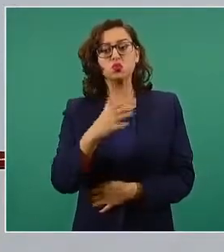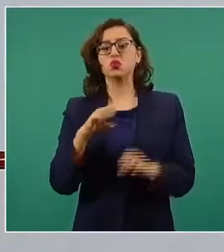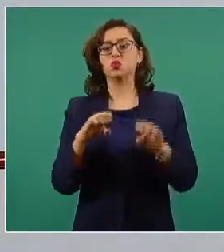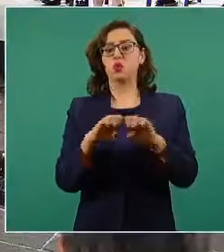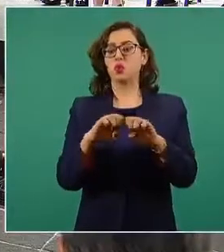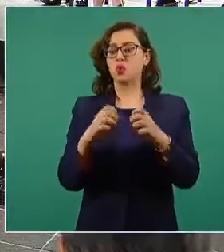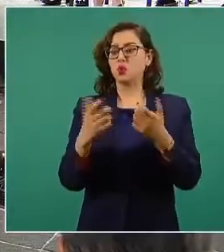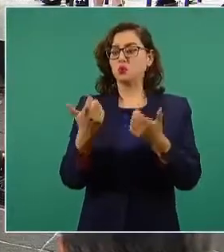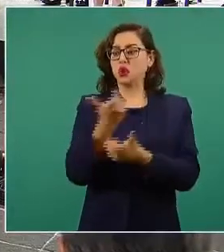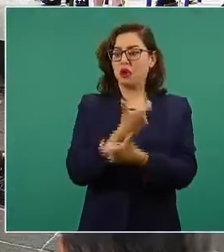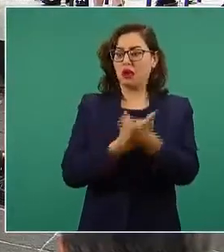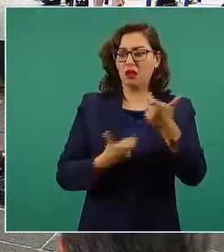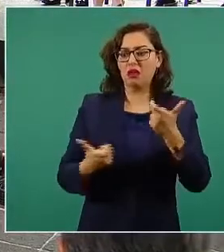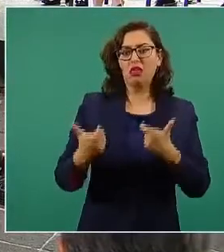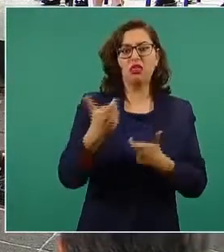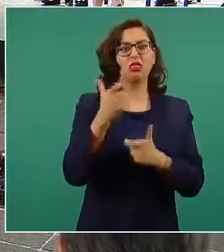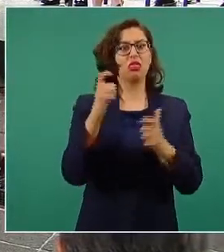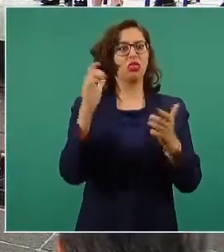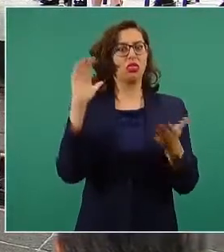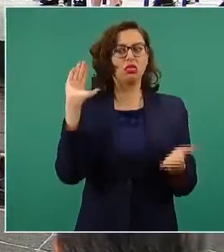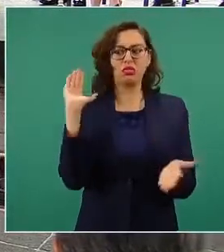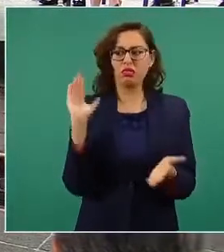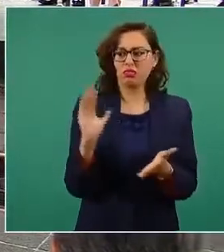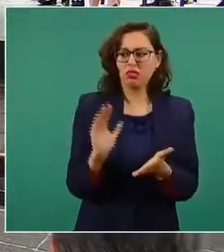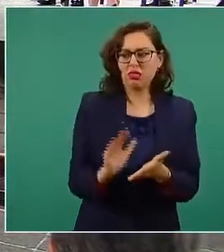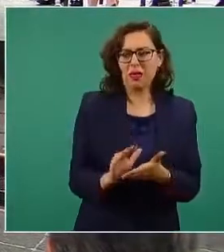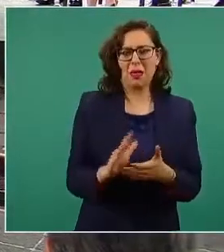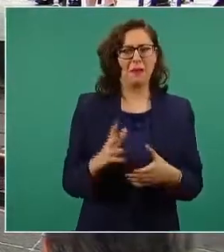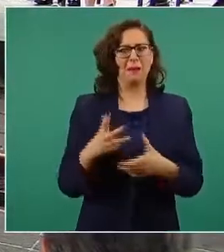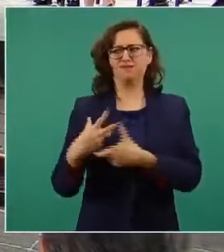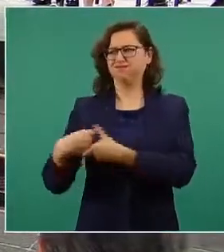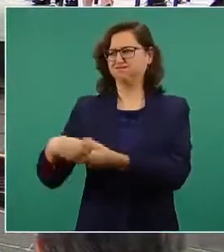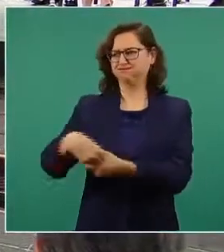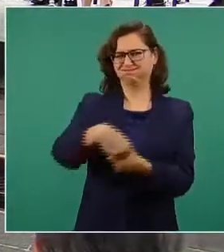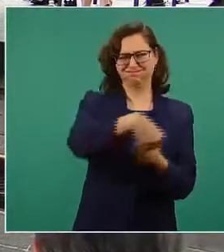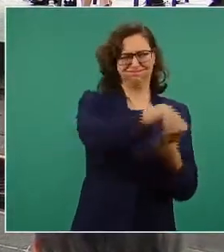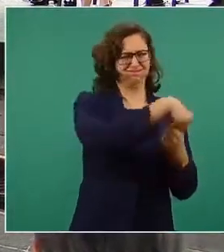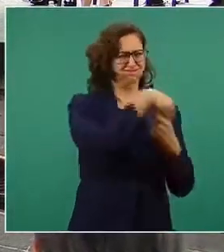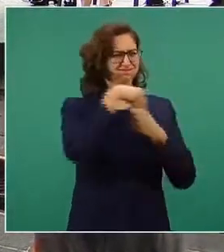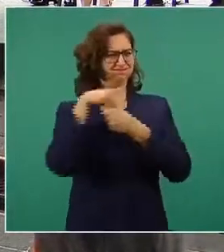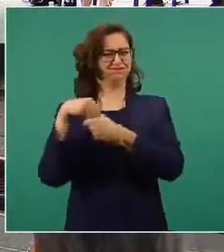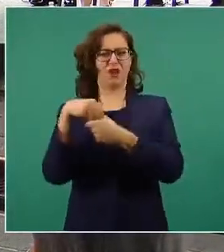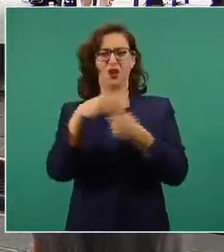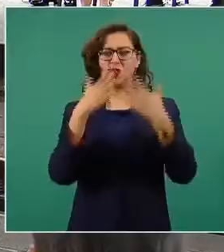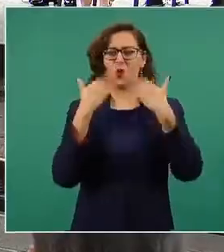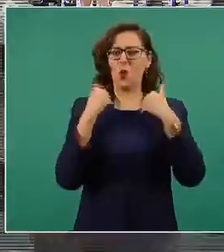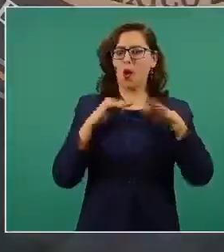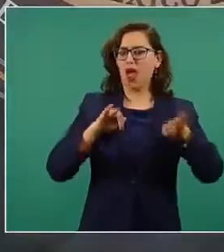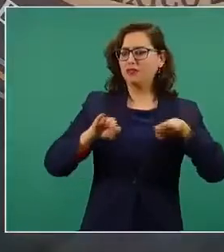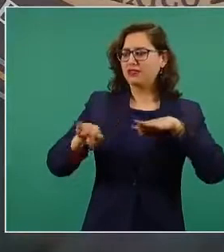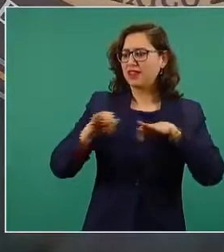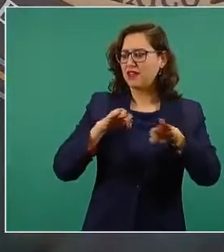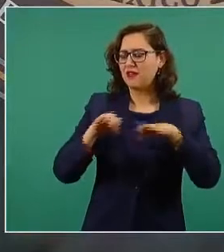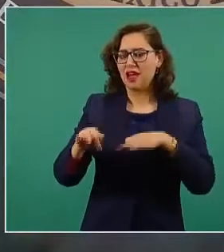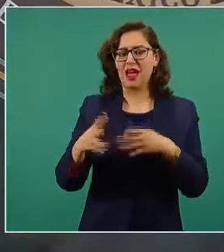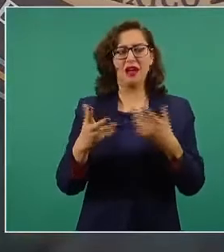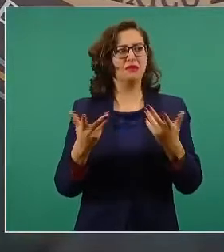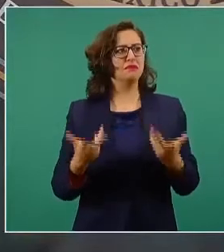económica, sobrepoblación, desempleo, pobreza, inseguridad, descomposición